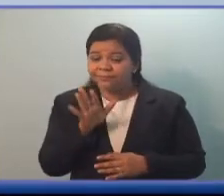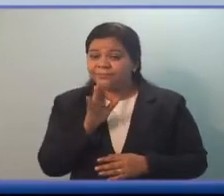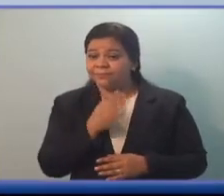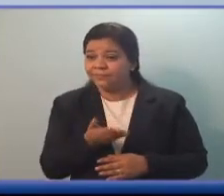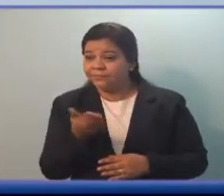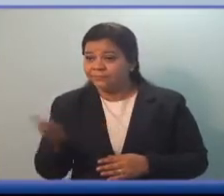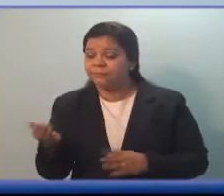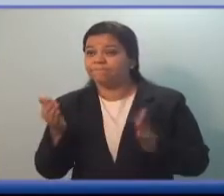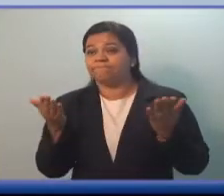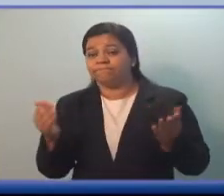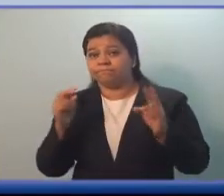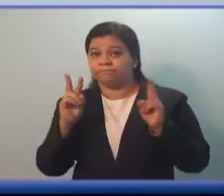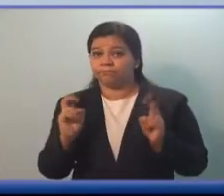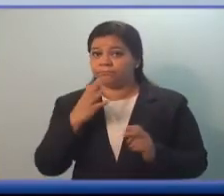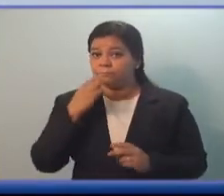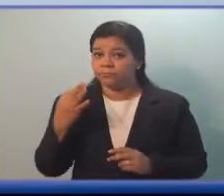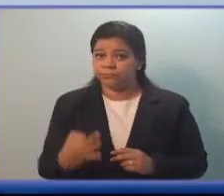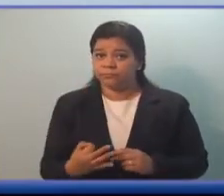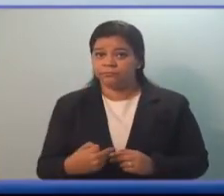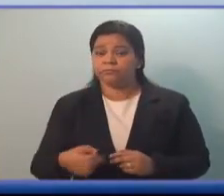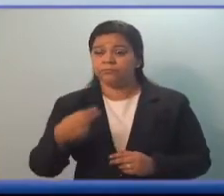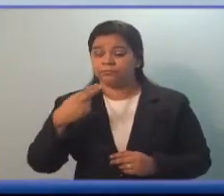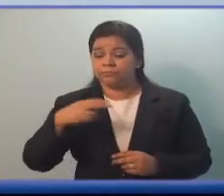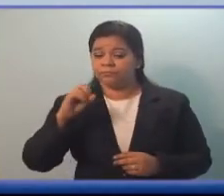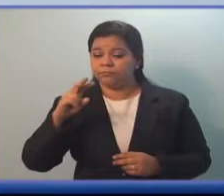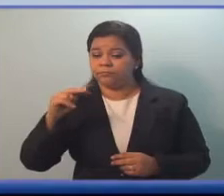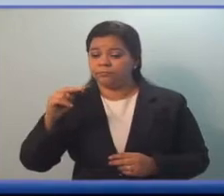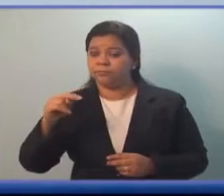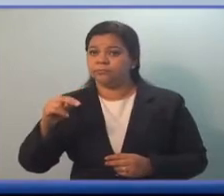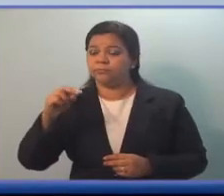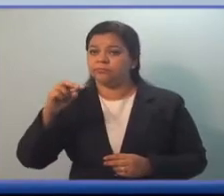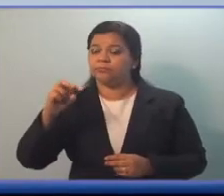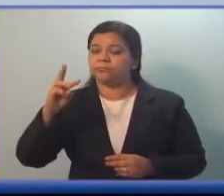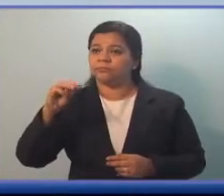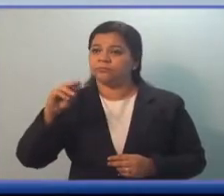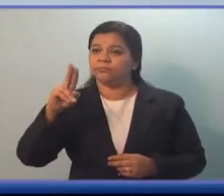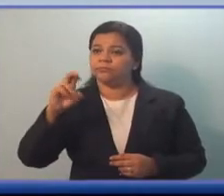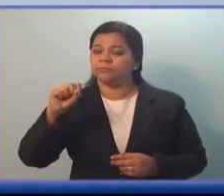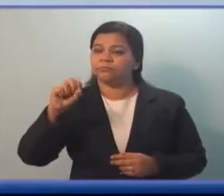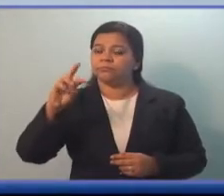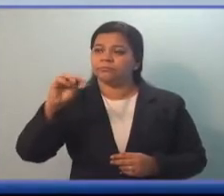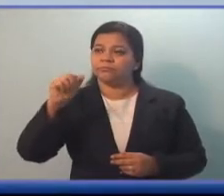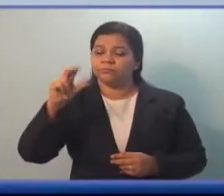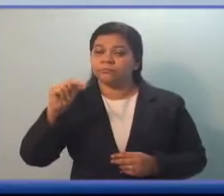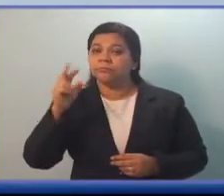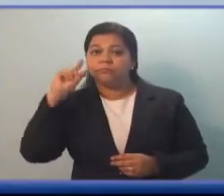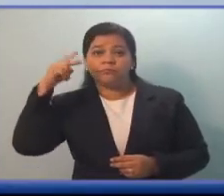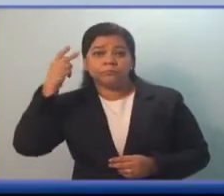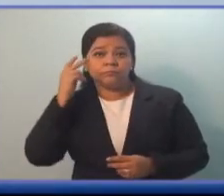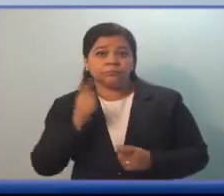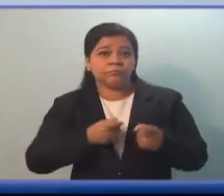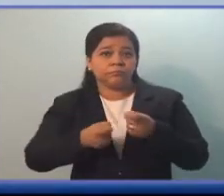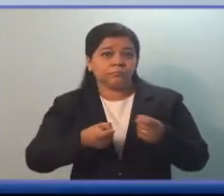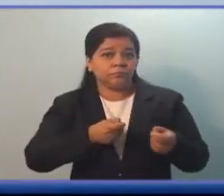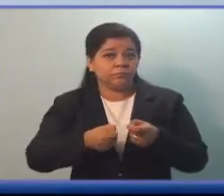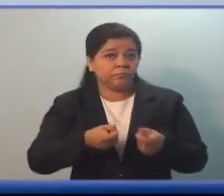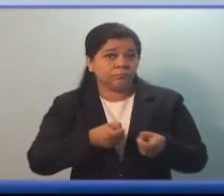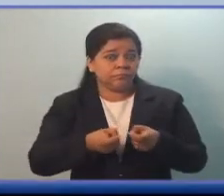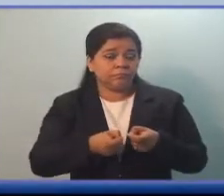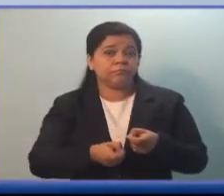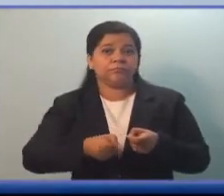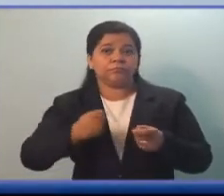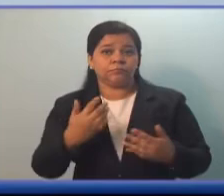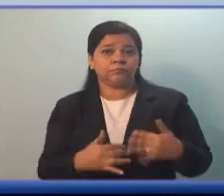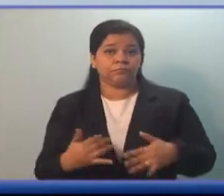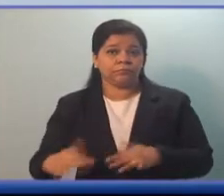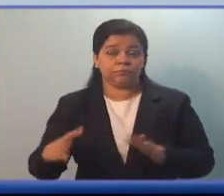porque el tema realmente del ombudsman, de la figura del ombudsman, es un contralor de la actividad del Estado. Y cuando decimos